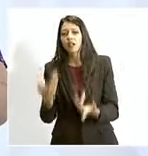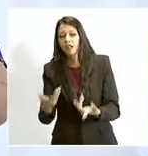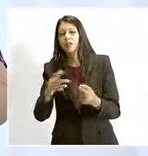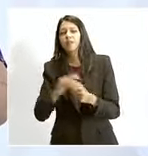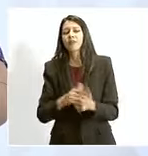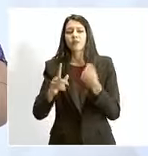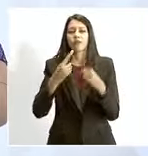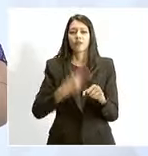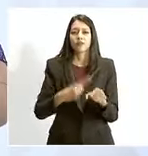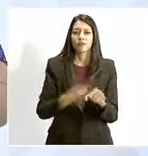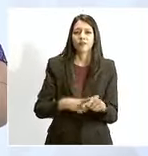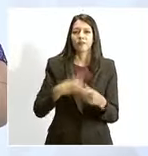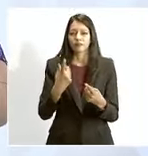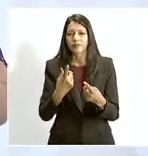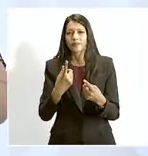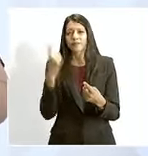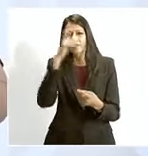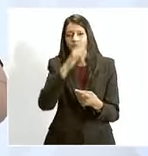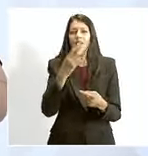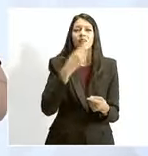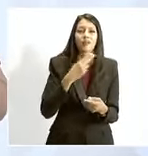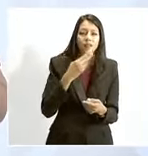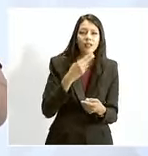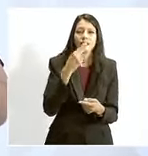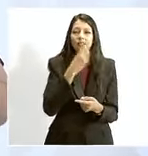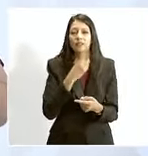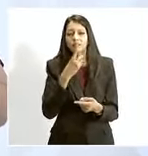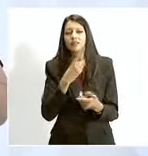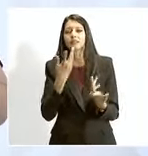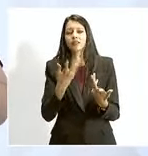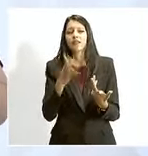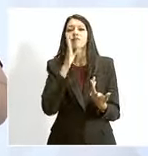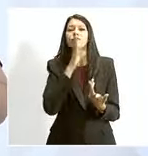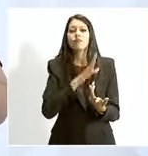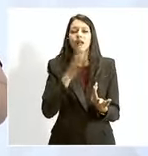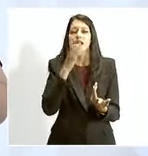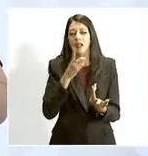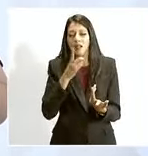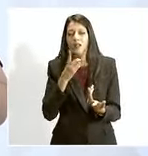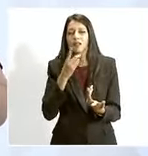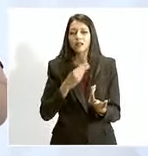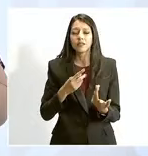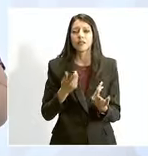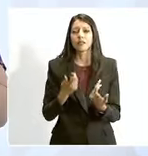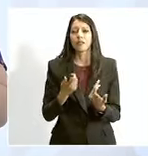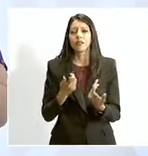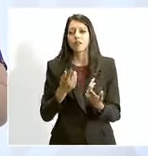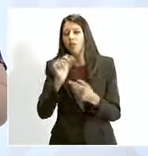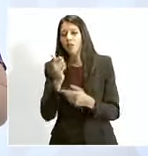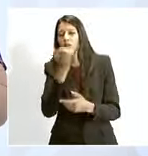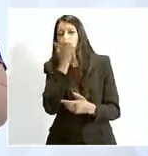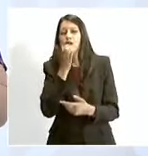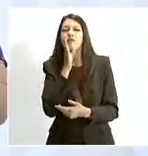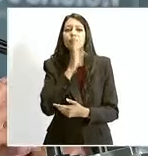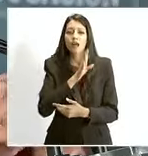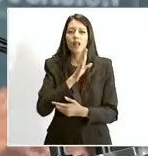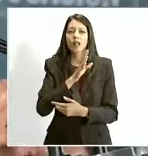como diabetes obesidad malos hábitos alimenticios que están en otras partes del país y desde luego